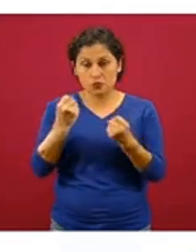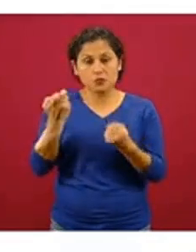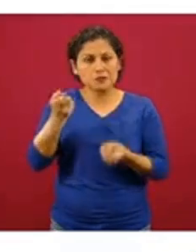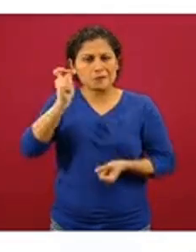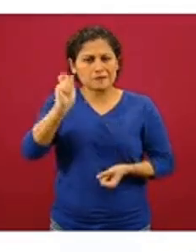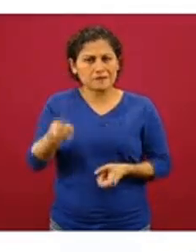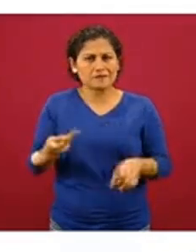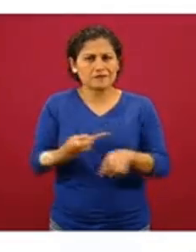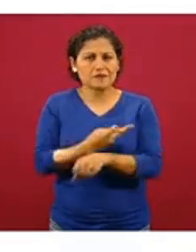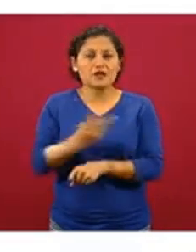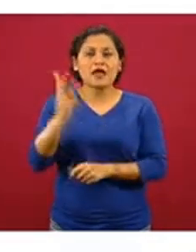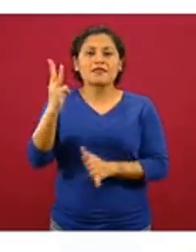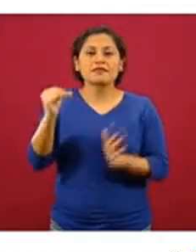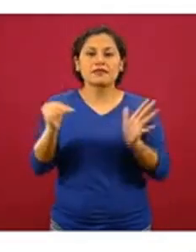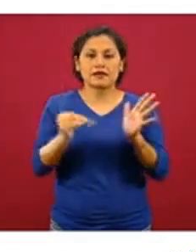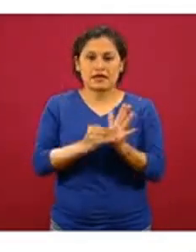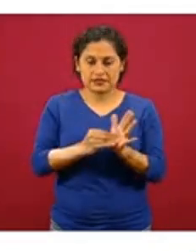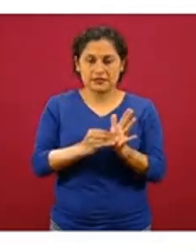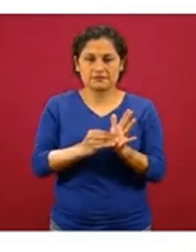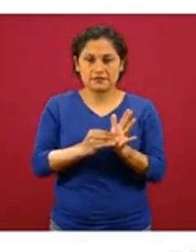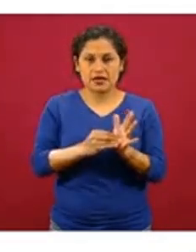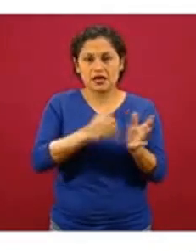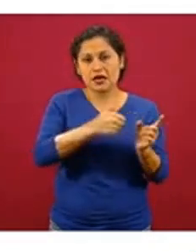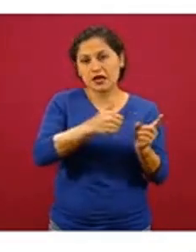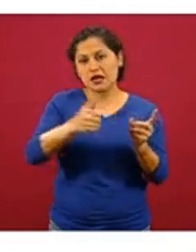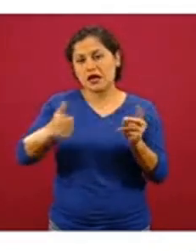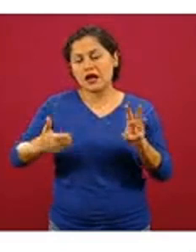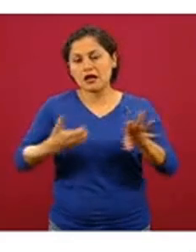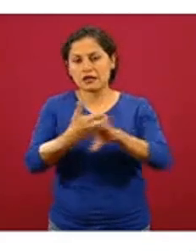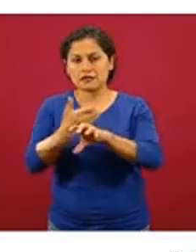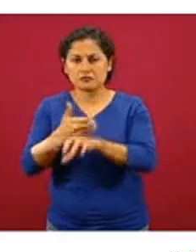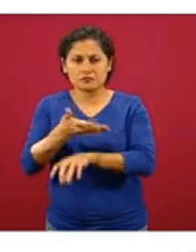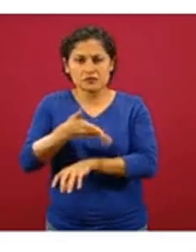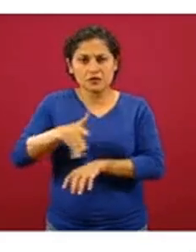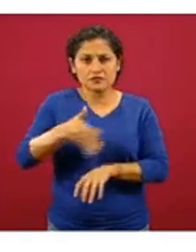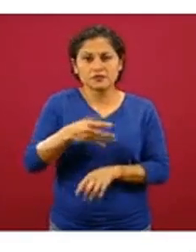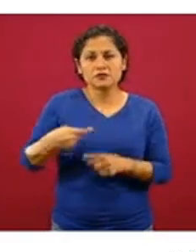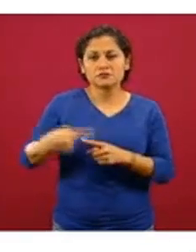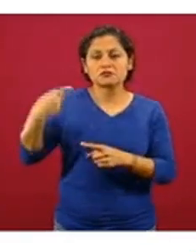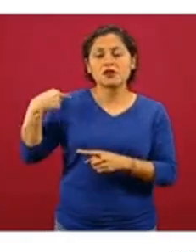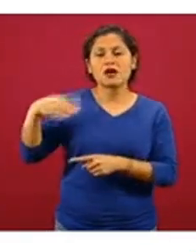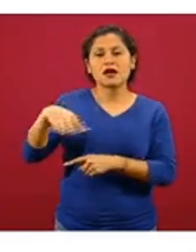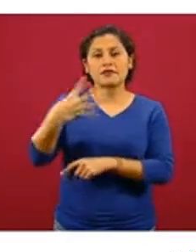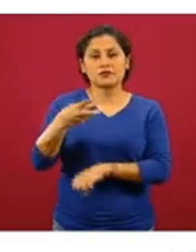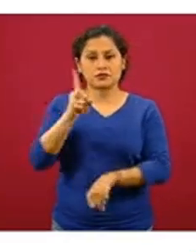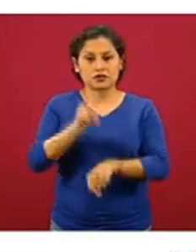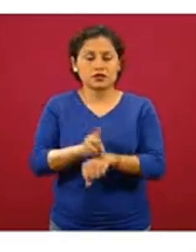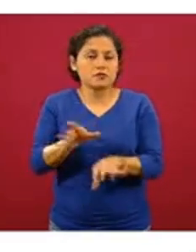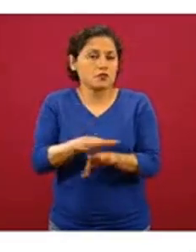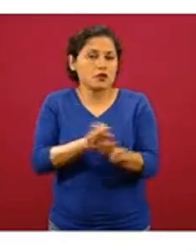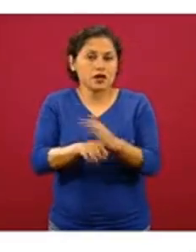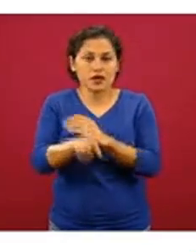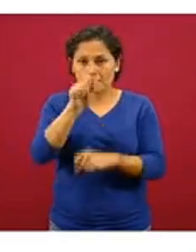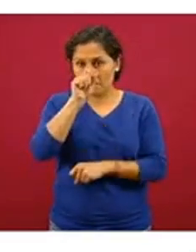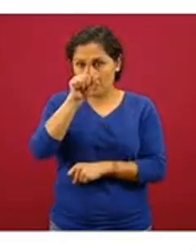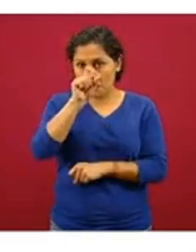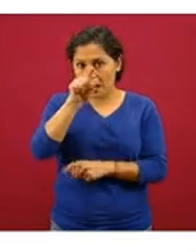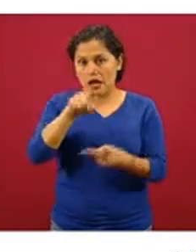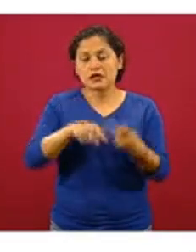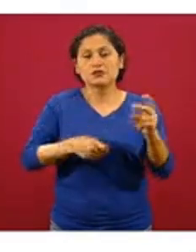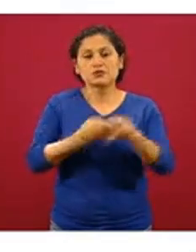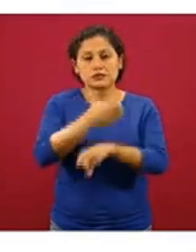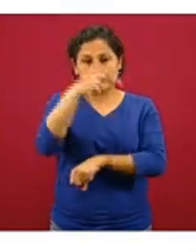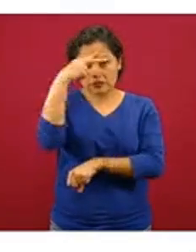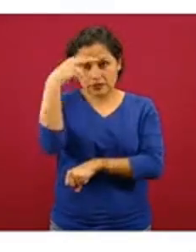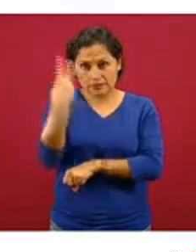3.000 casos por entidad federativa en los últimos 14 días. Es el caso de Jalisco, del Estado de México, de